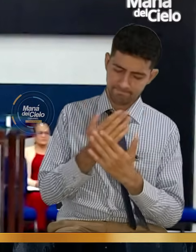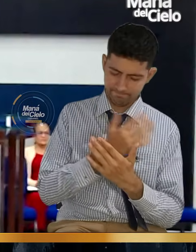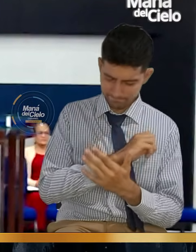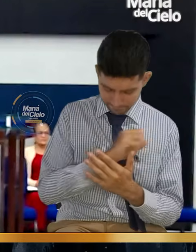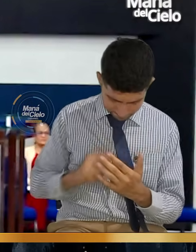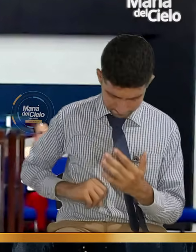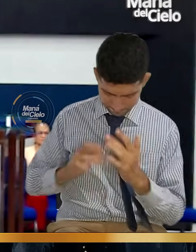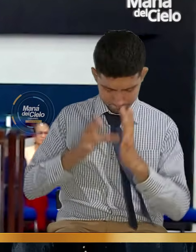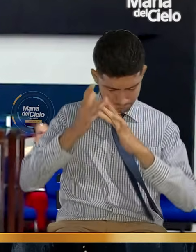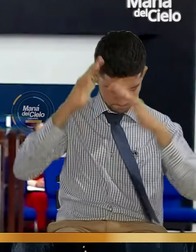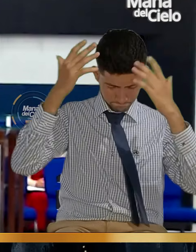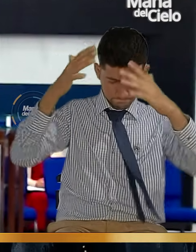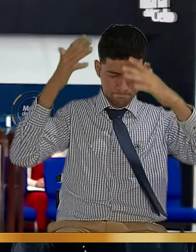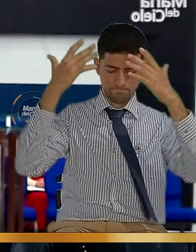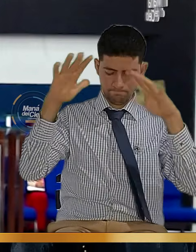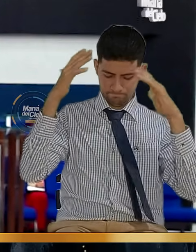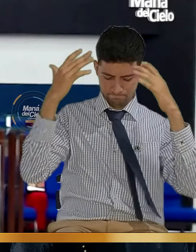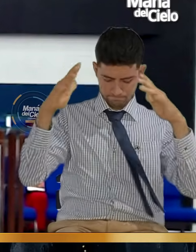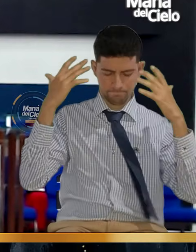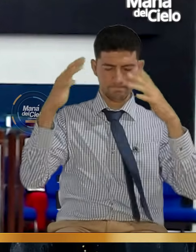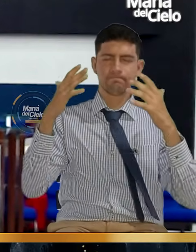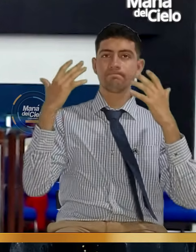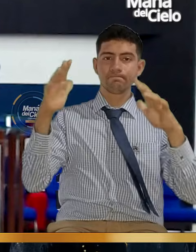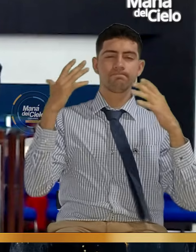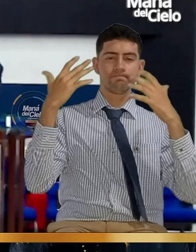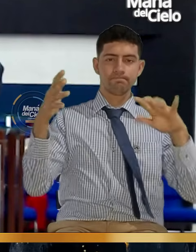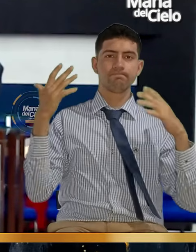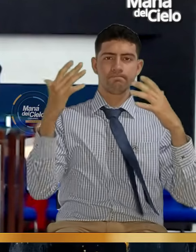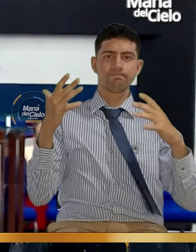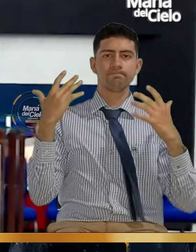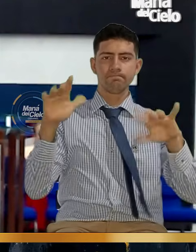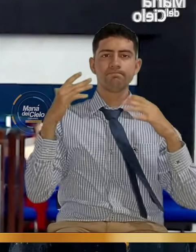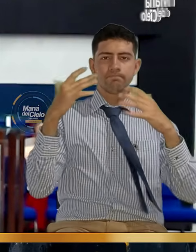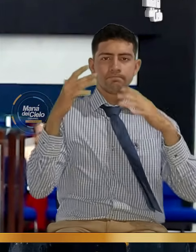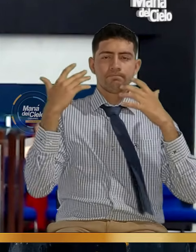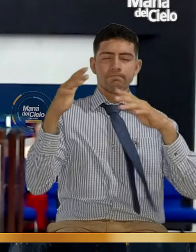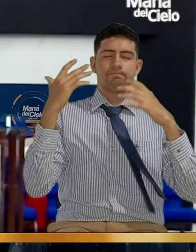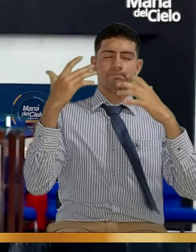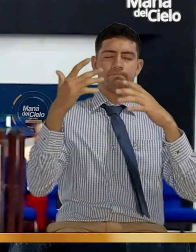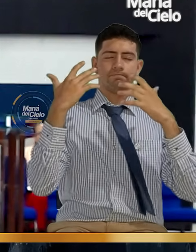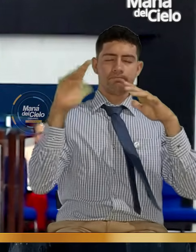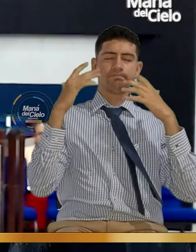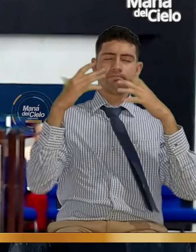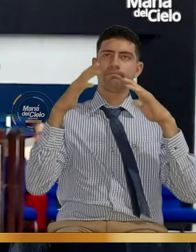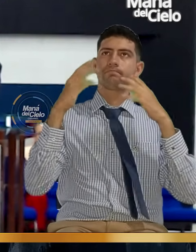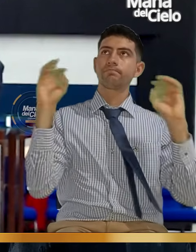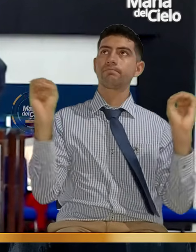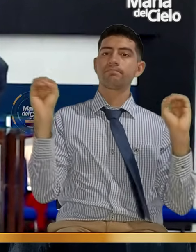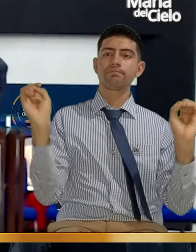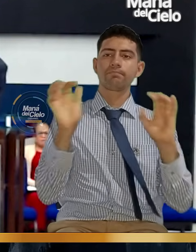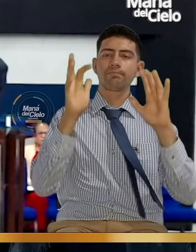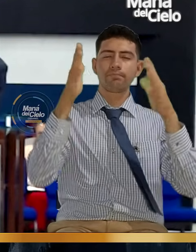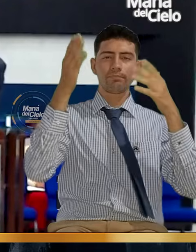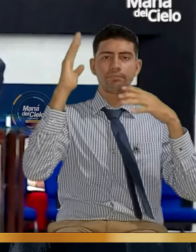cómo hiciera el arca. Amén. Le dio las medidas. Todo. En esa época no